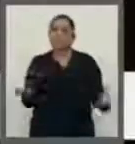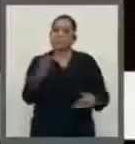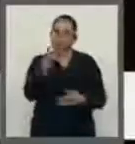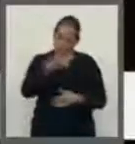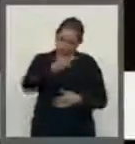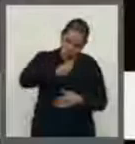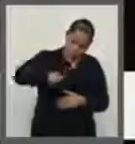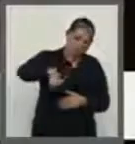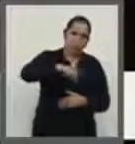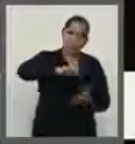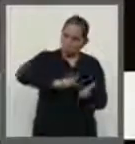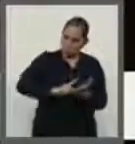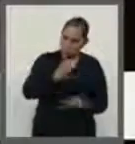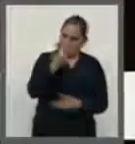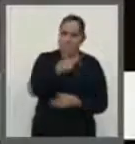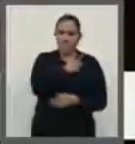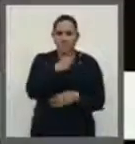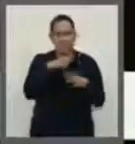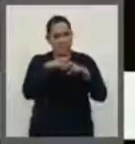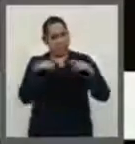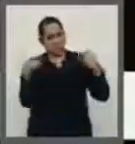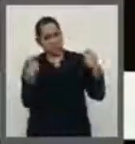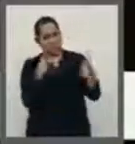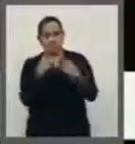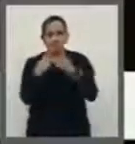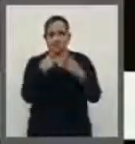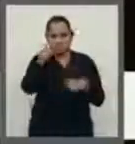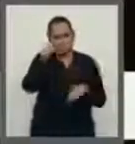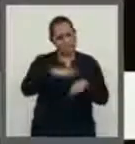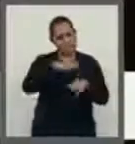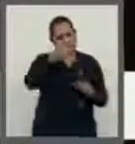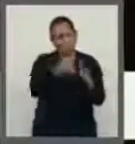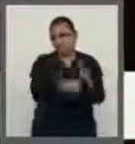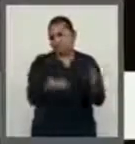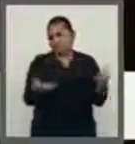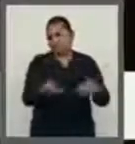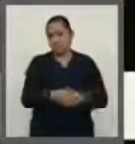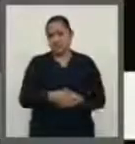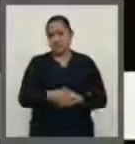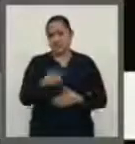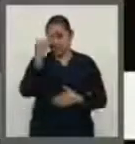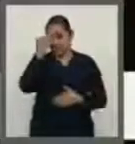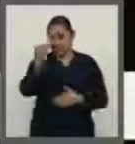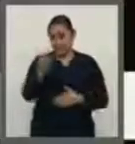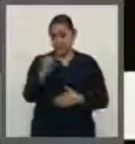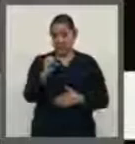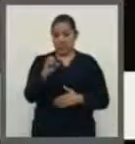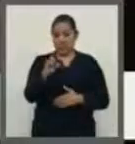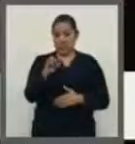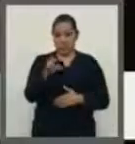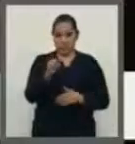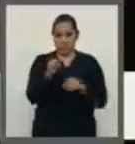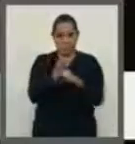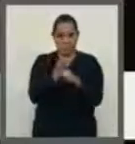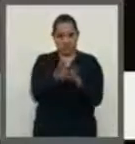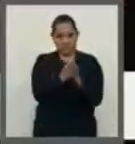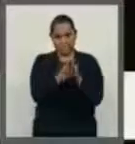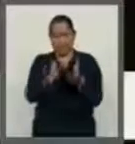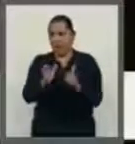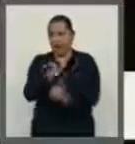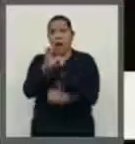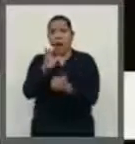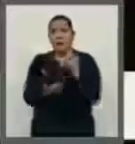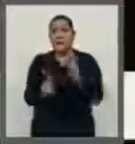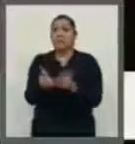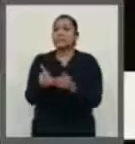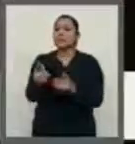a sentarnos antes de que termine esta legislatura. El periodo ordinario termina dentro de 20 días. En 20 días cada